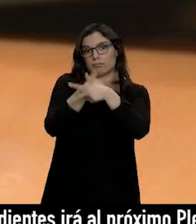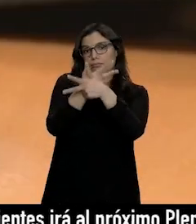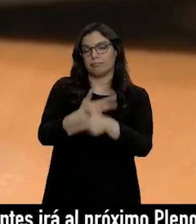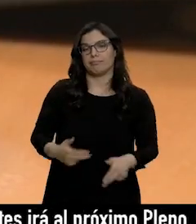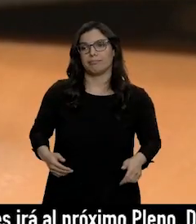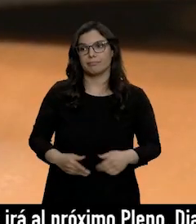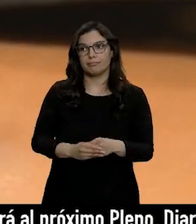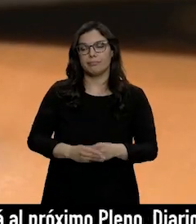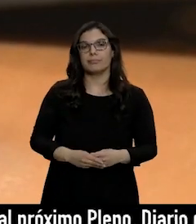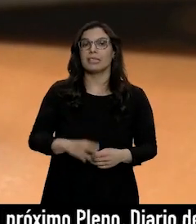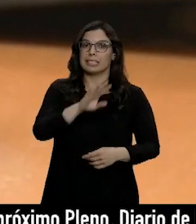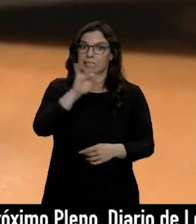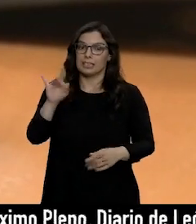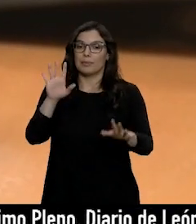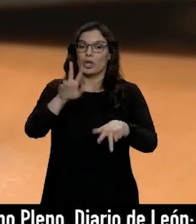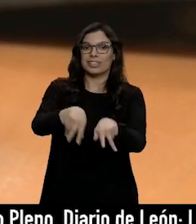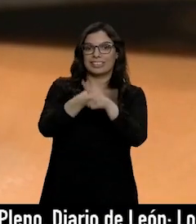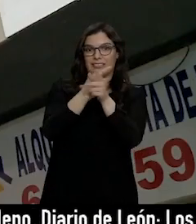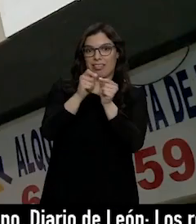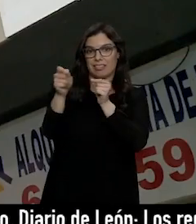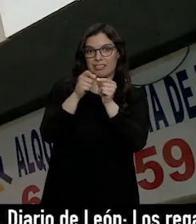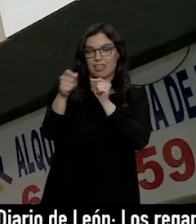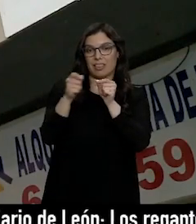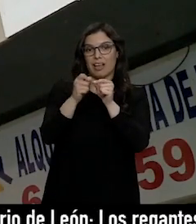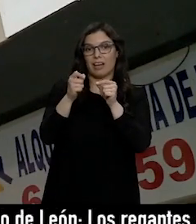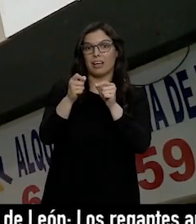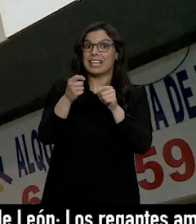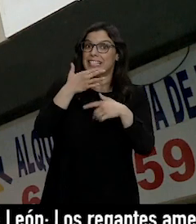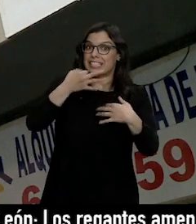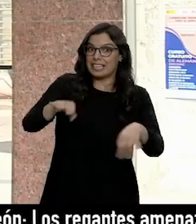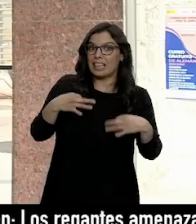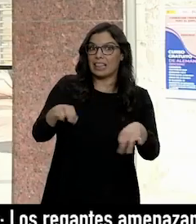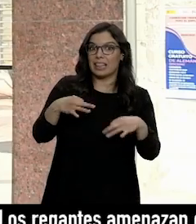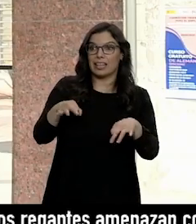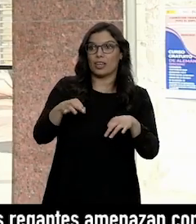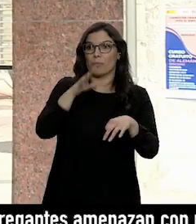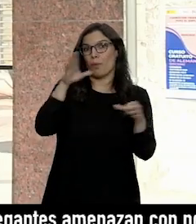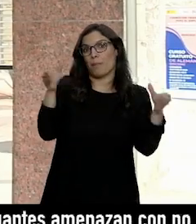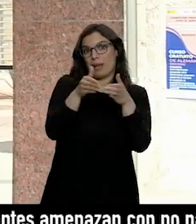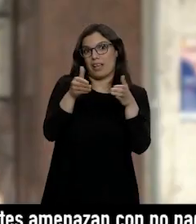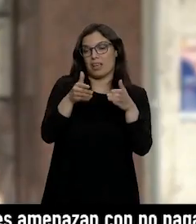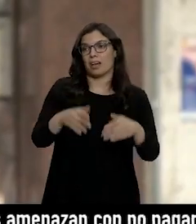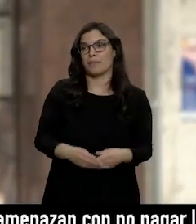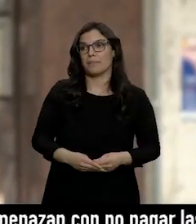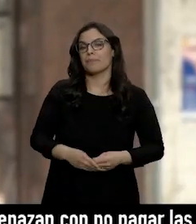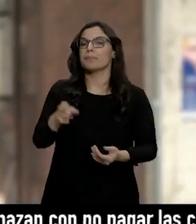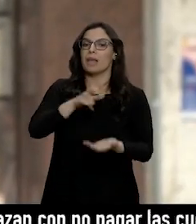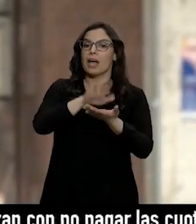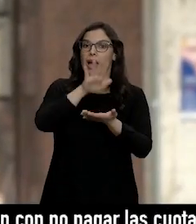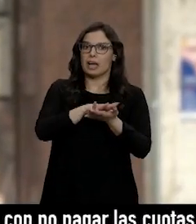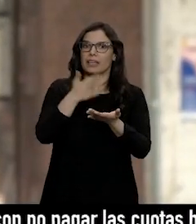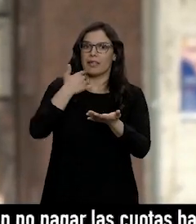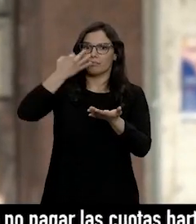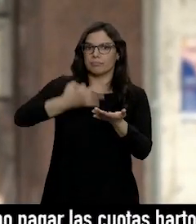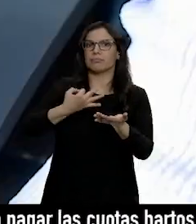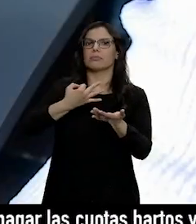virtual. Se reunieron, sí, pero de forma telemática, algo más sencillo en una comunidad pequeña como esta. En el acta se hacía constar que